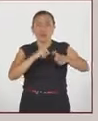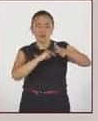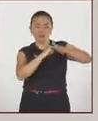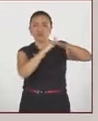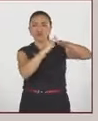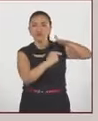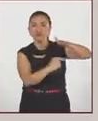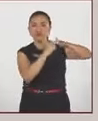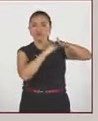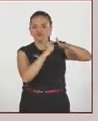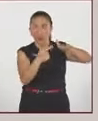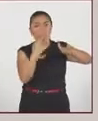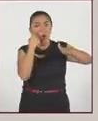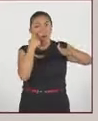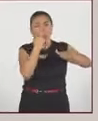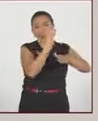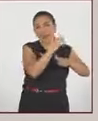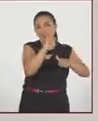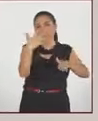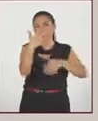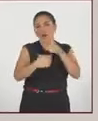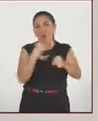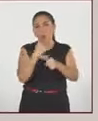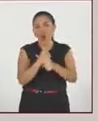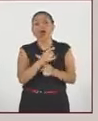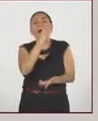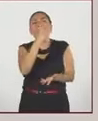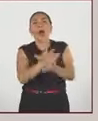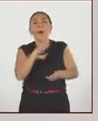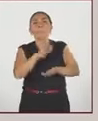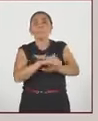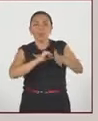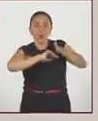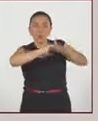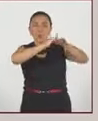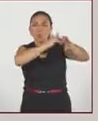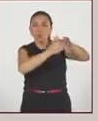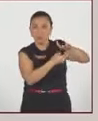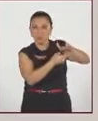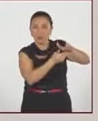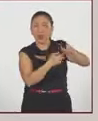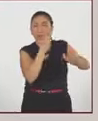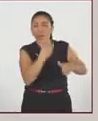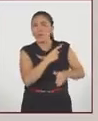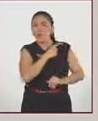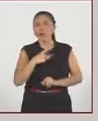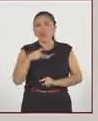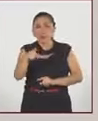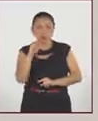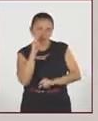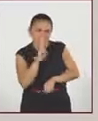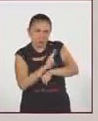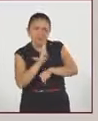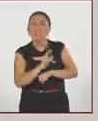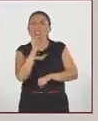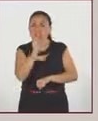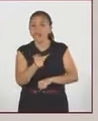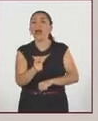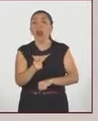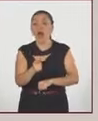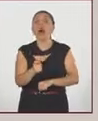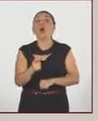años se va viendo cómo se hace más evidente el arco. ¿Qué es lo que debe de observar el docente? La simetría